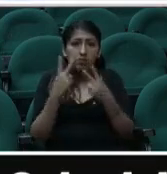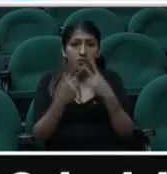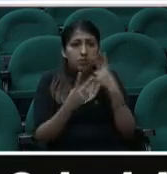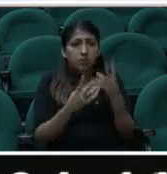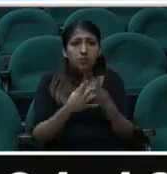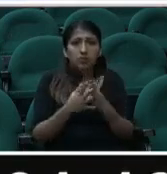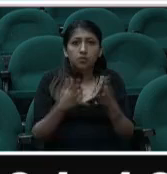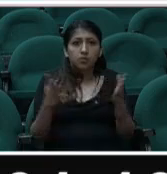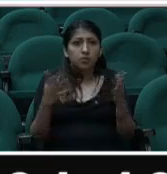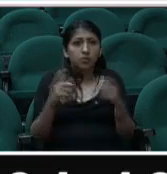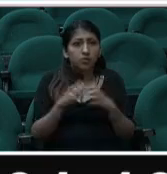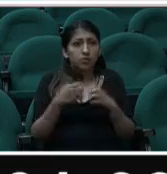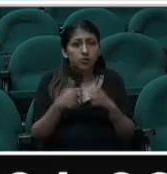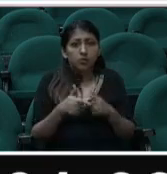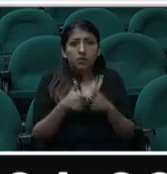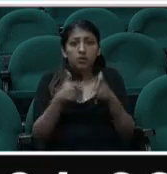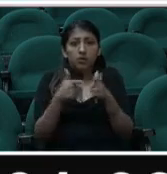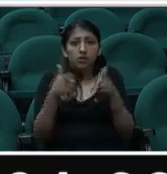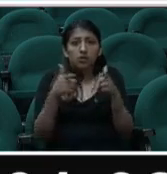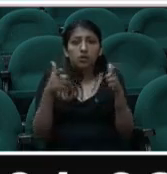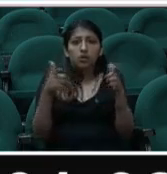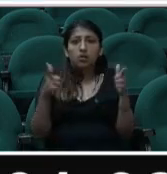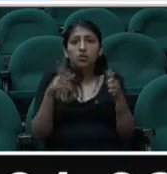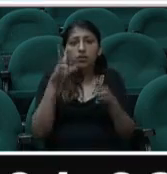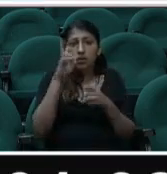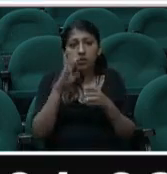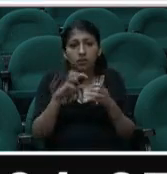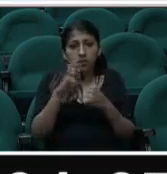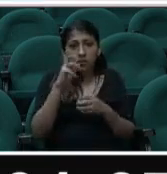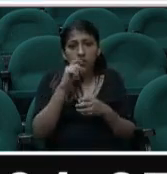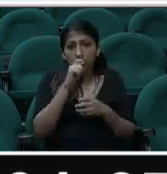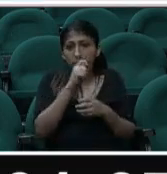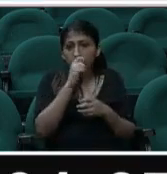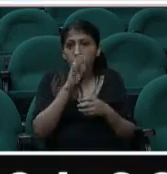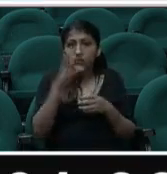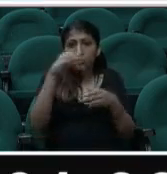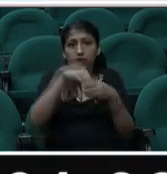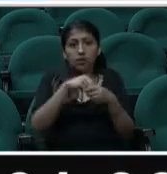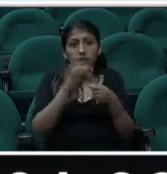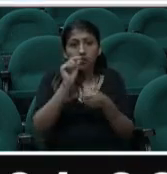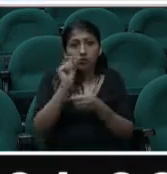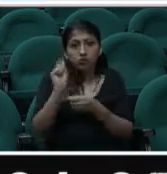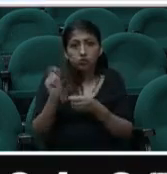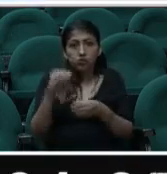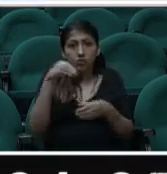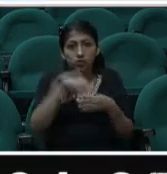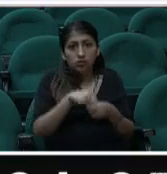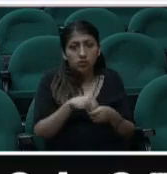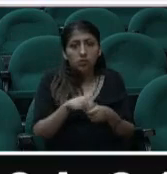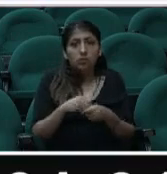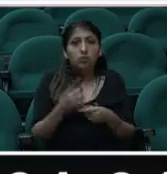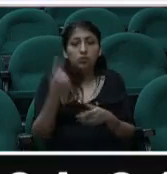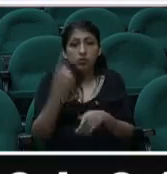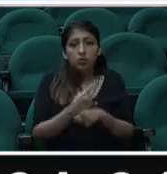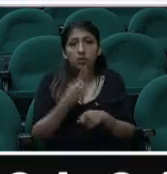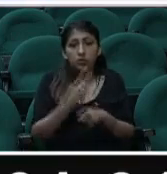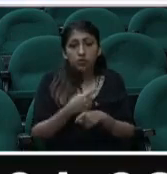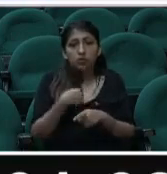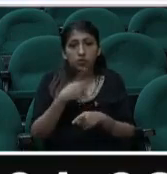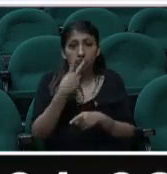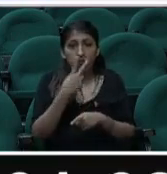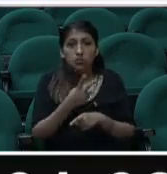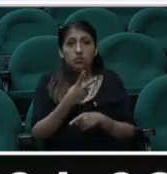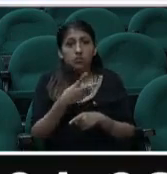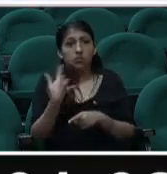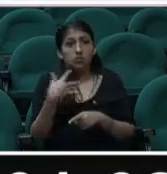un alarmante incremento de esta situación dentro de las aulas educativas y yo por eso al vivirlo en